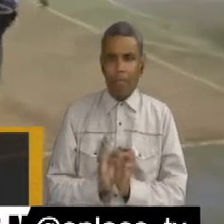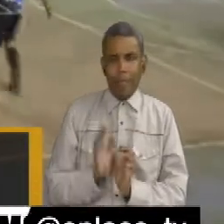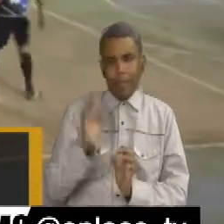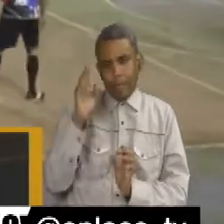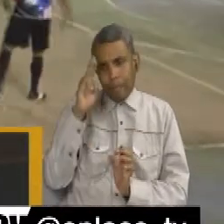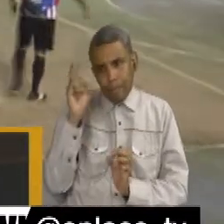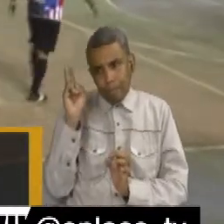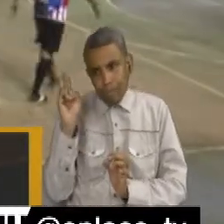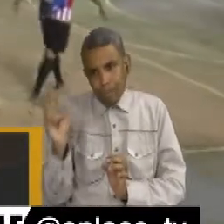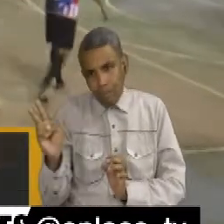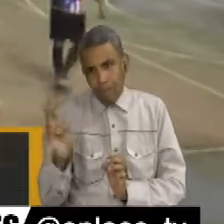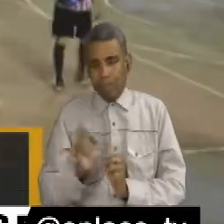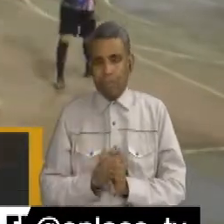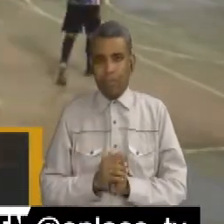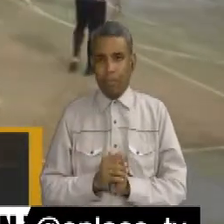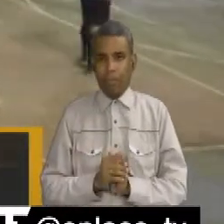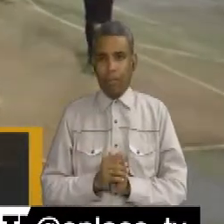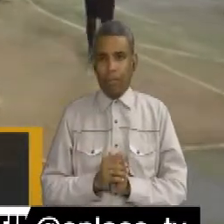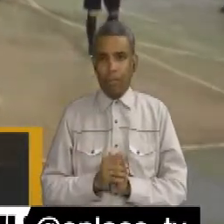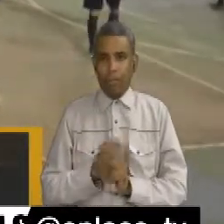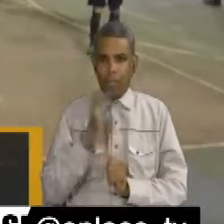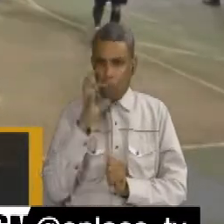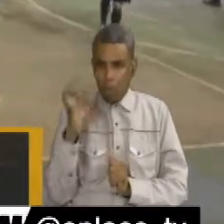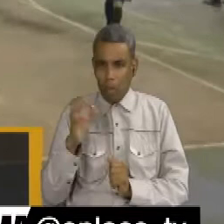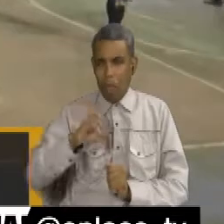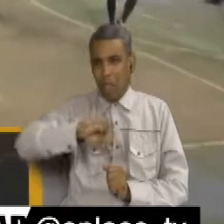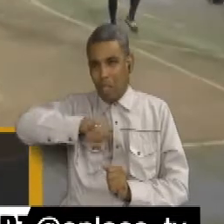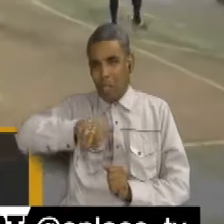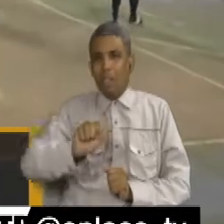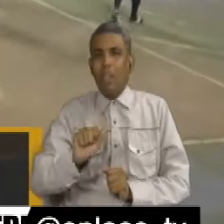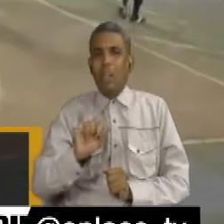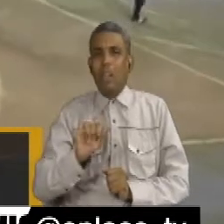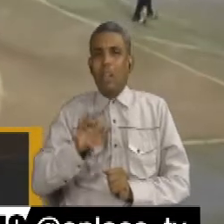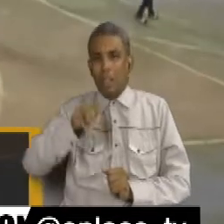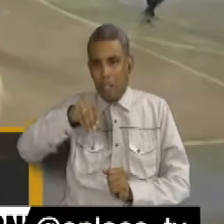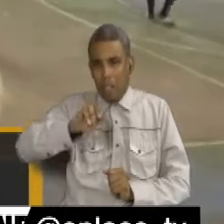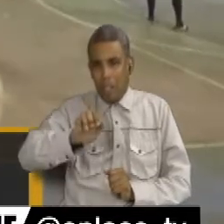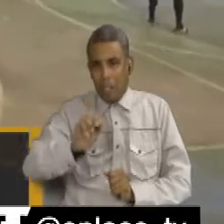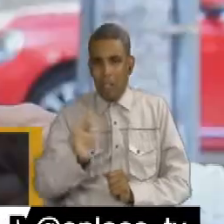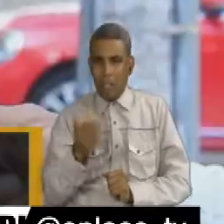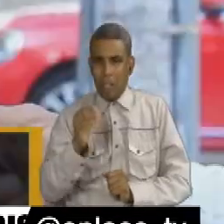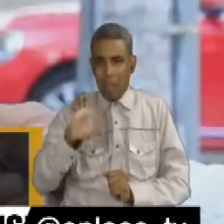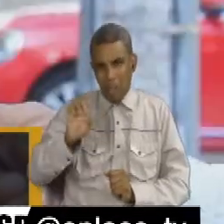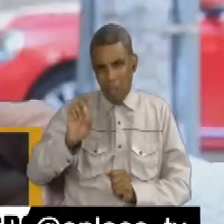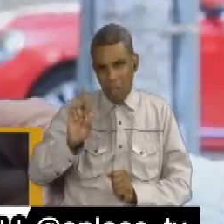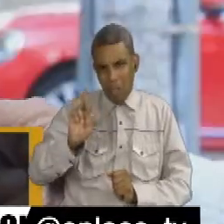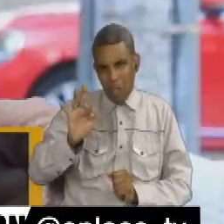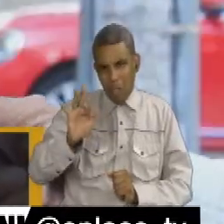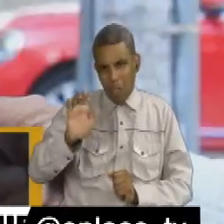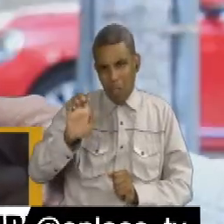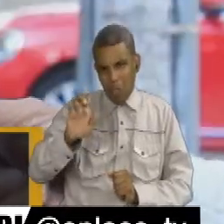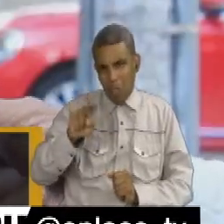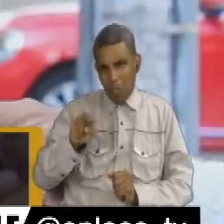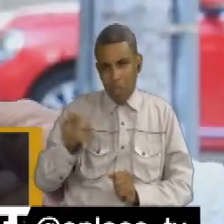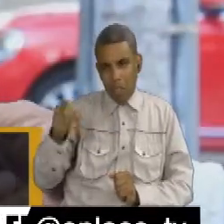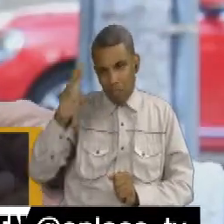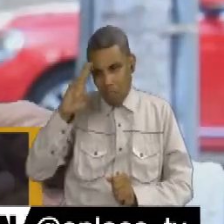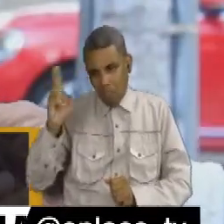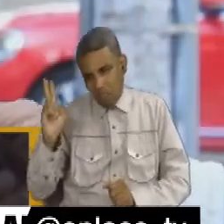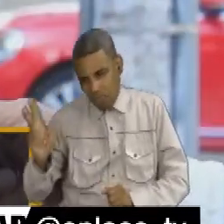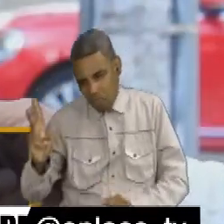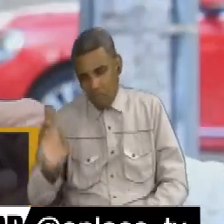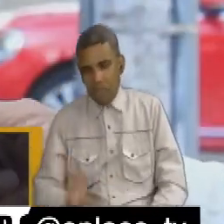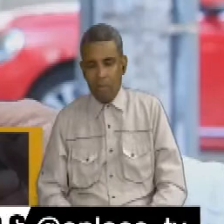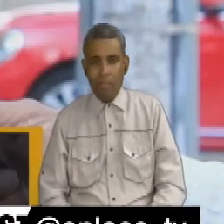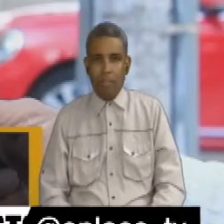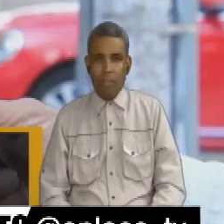un sencillo pero significativo homenaje a don Jaime Cortés también. El torneo se juega en homenaje a don Juan León, pero